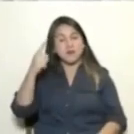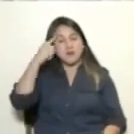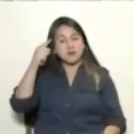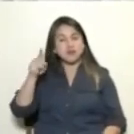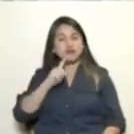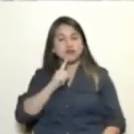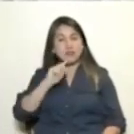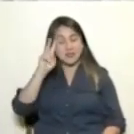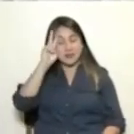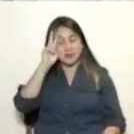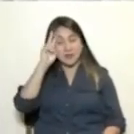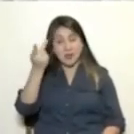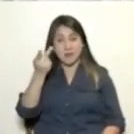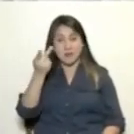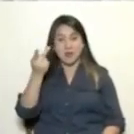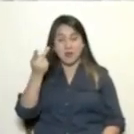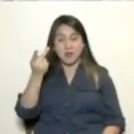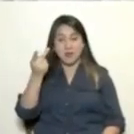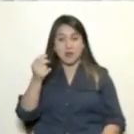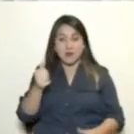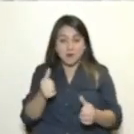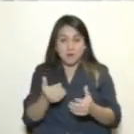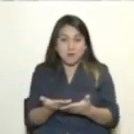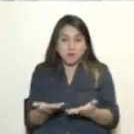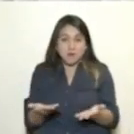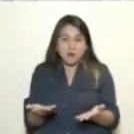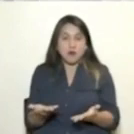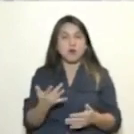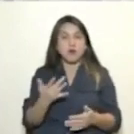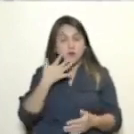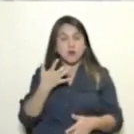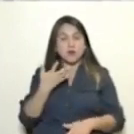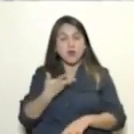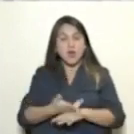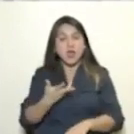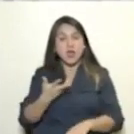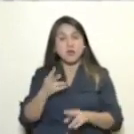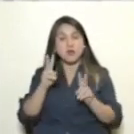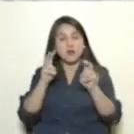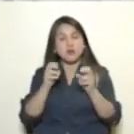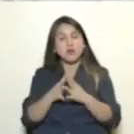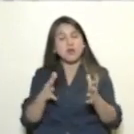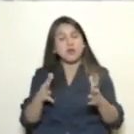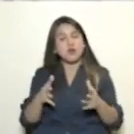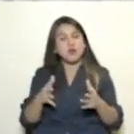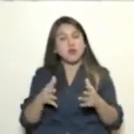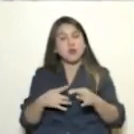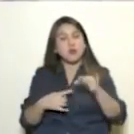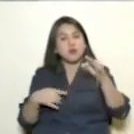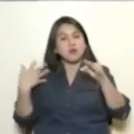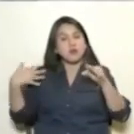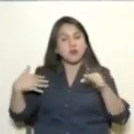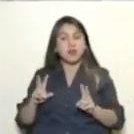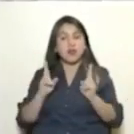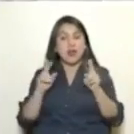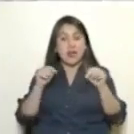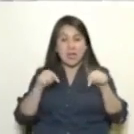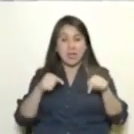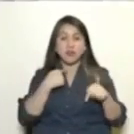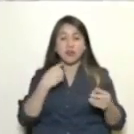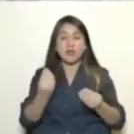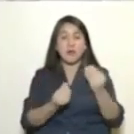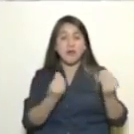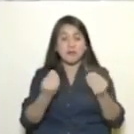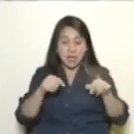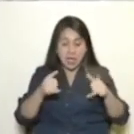usted tiene que le cambia, bueno, es porque ocurrió un hecho muy fundamental. Ojalá esto que está